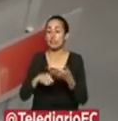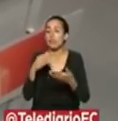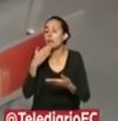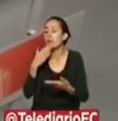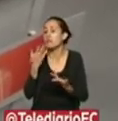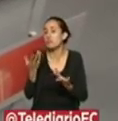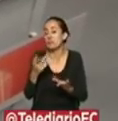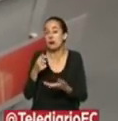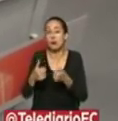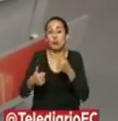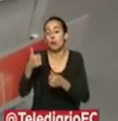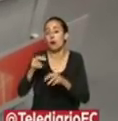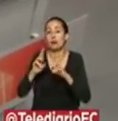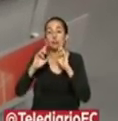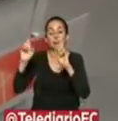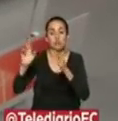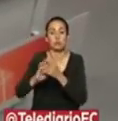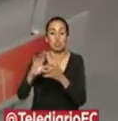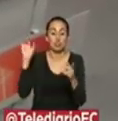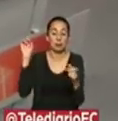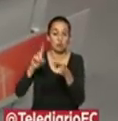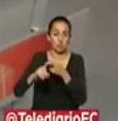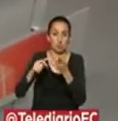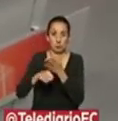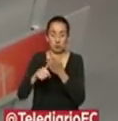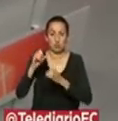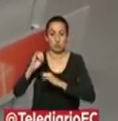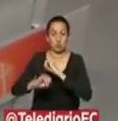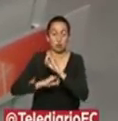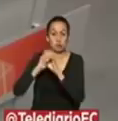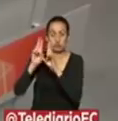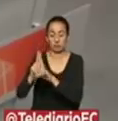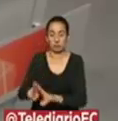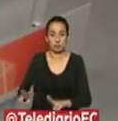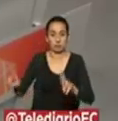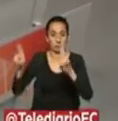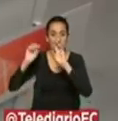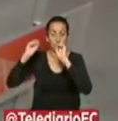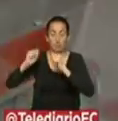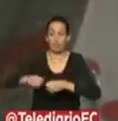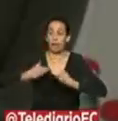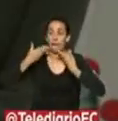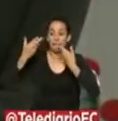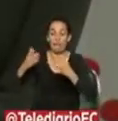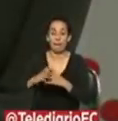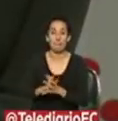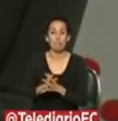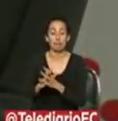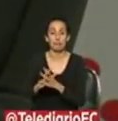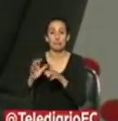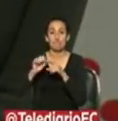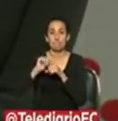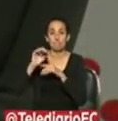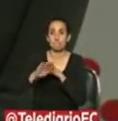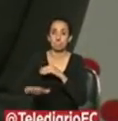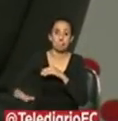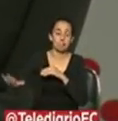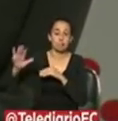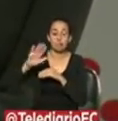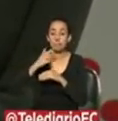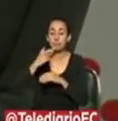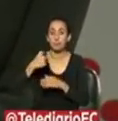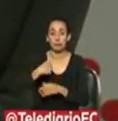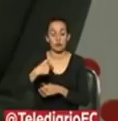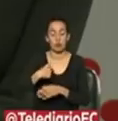este proceso? La ex canciller y pues funcionaria de la ONU, como en este momento ya lo habíamos mencionado, pues prácticamente ha dicho: